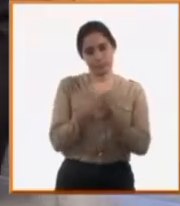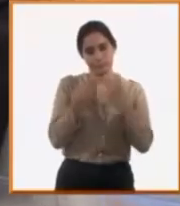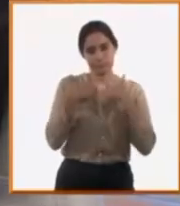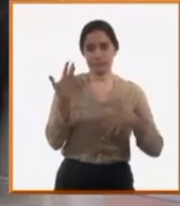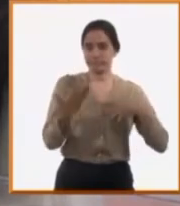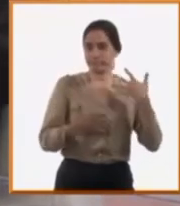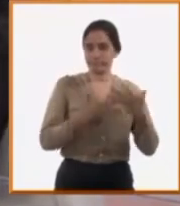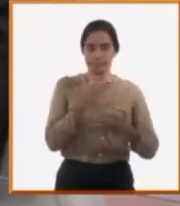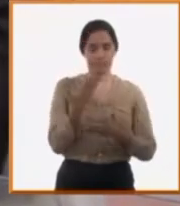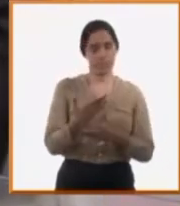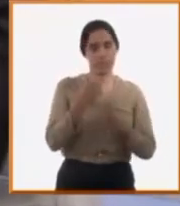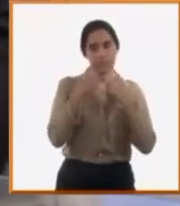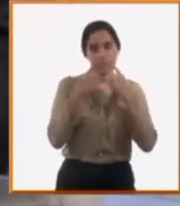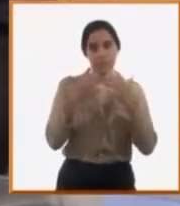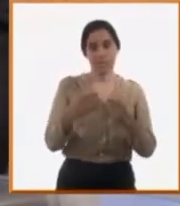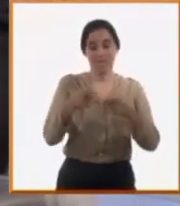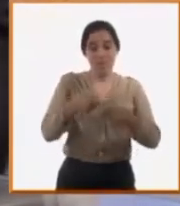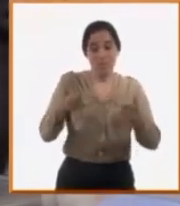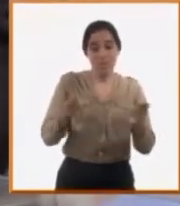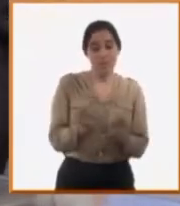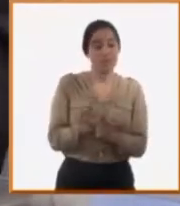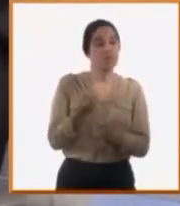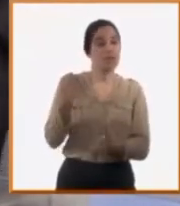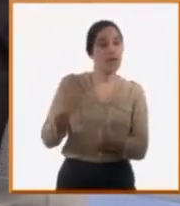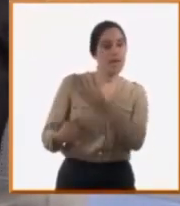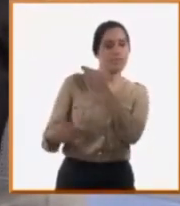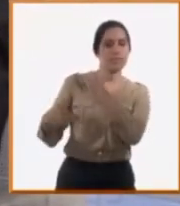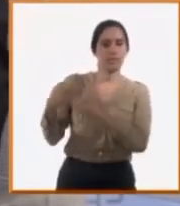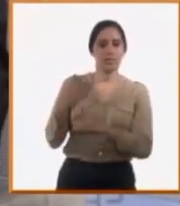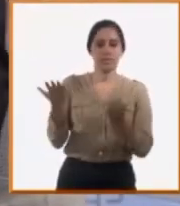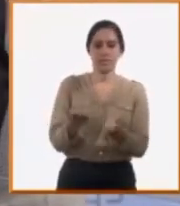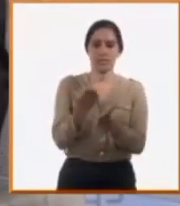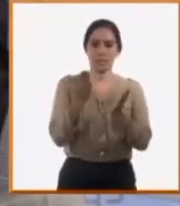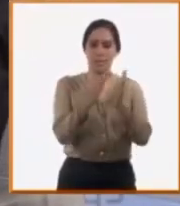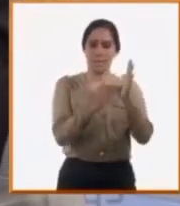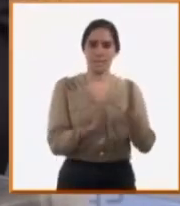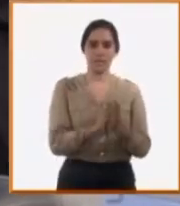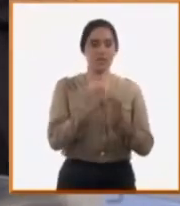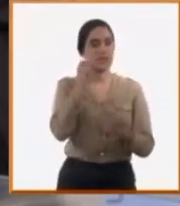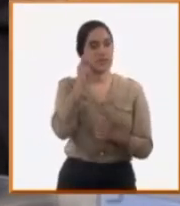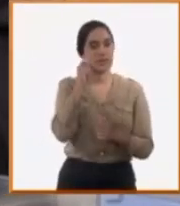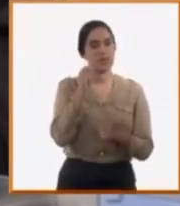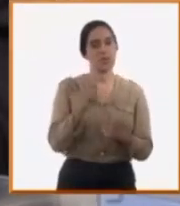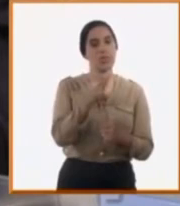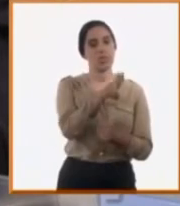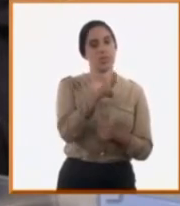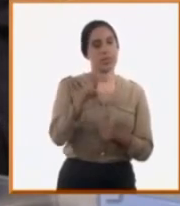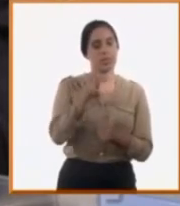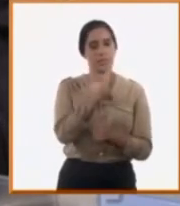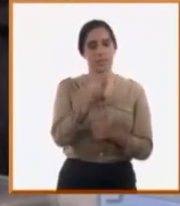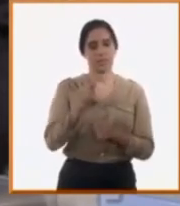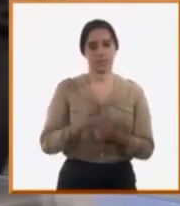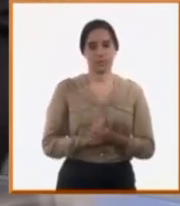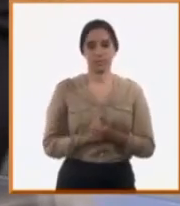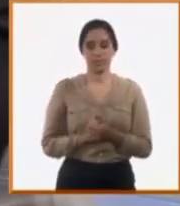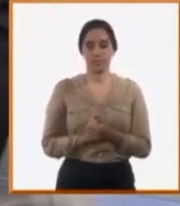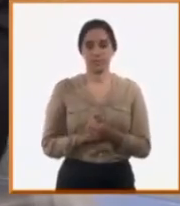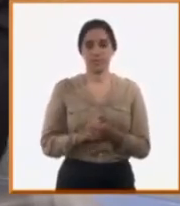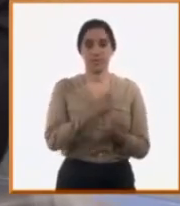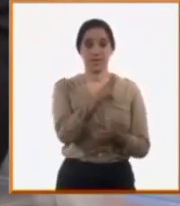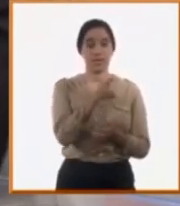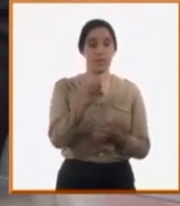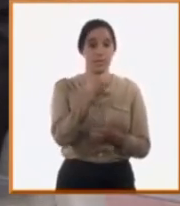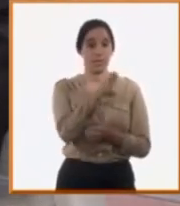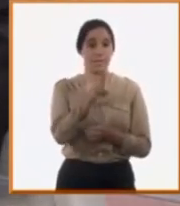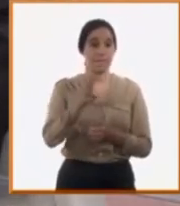satisfacen el congreso anterior se desarrolló en febrero 2022 en el 20 cerramos las